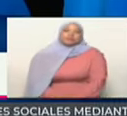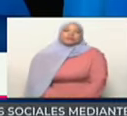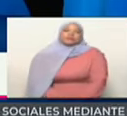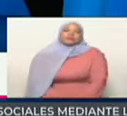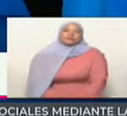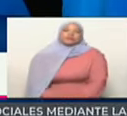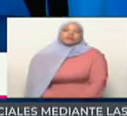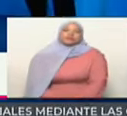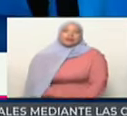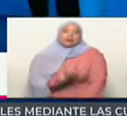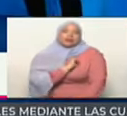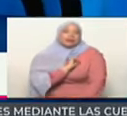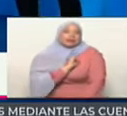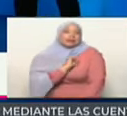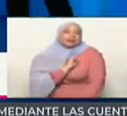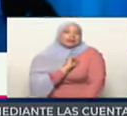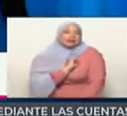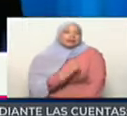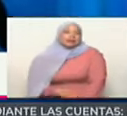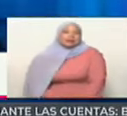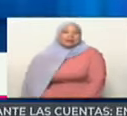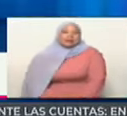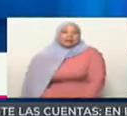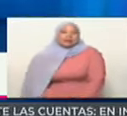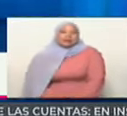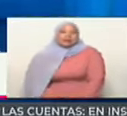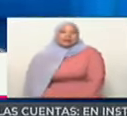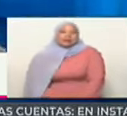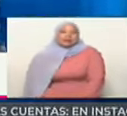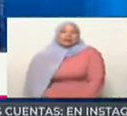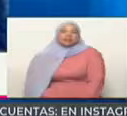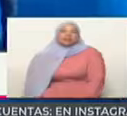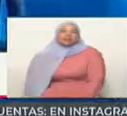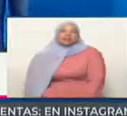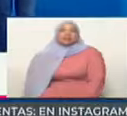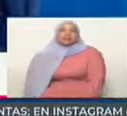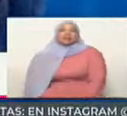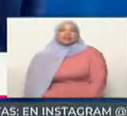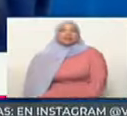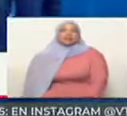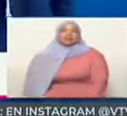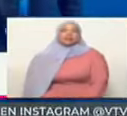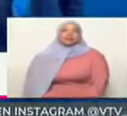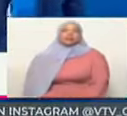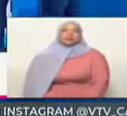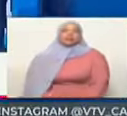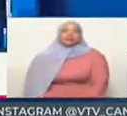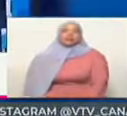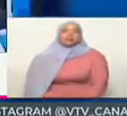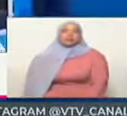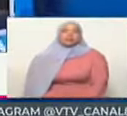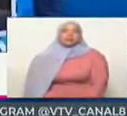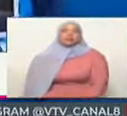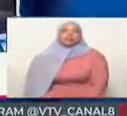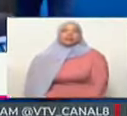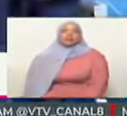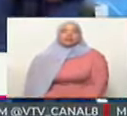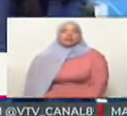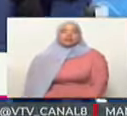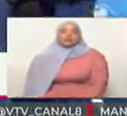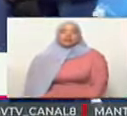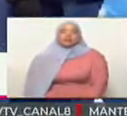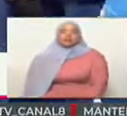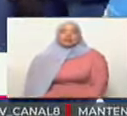Se puso nerviosa. Vamos a tomarnos una foto, pues. Vente por aquí, profesora. Ah. Picasso, ponte a mi lado, Picasso.